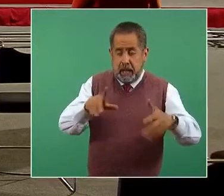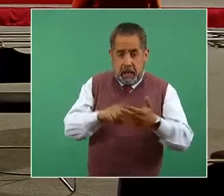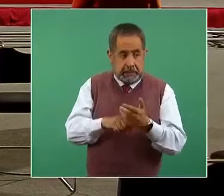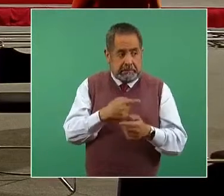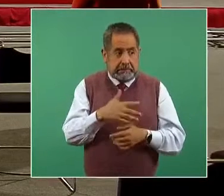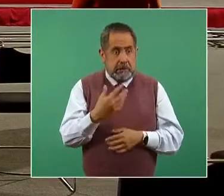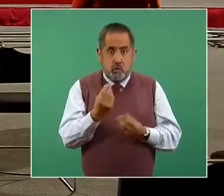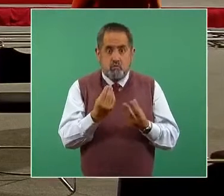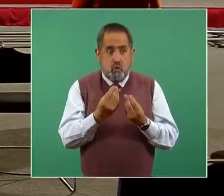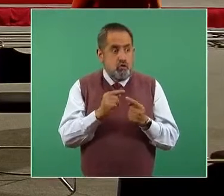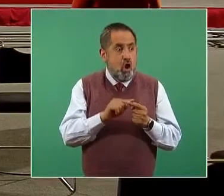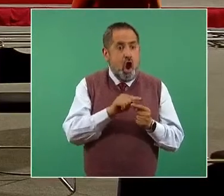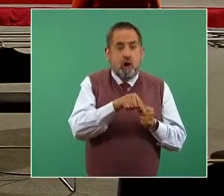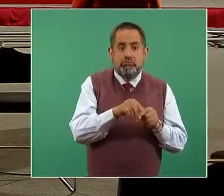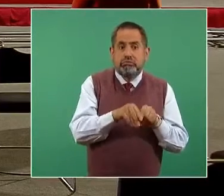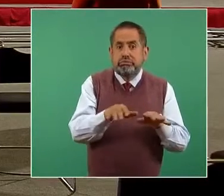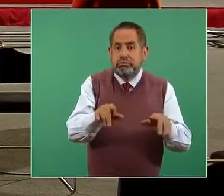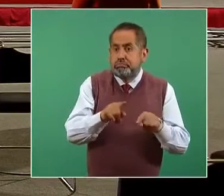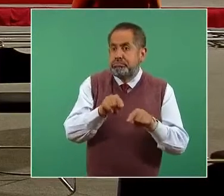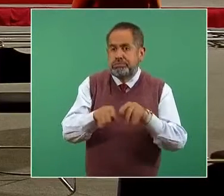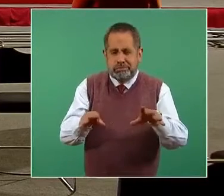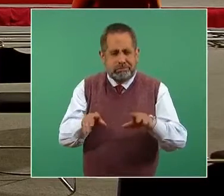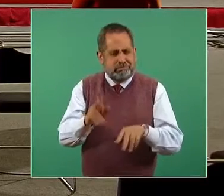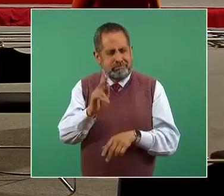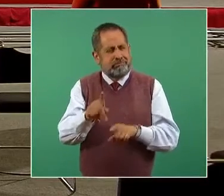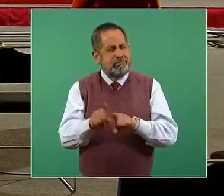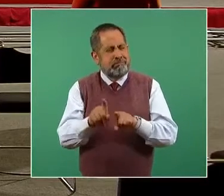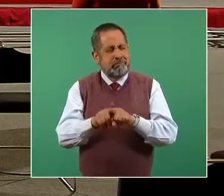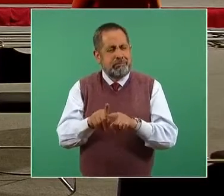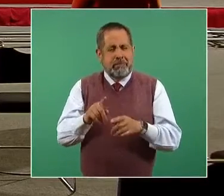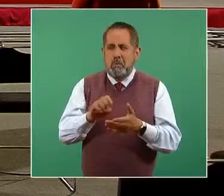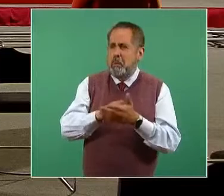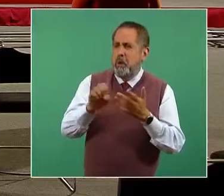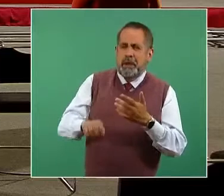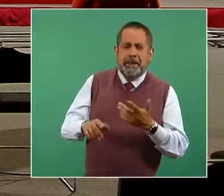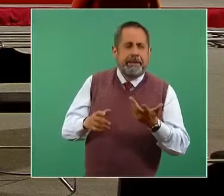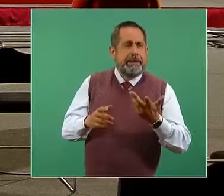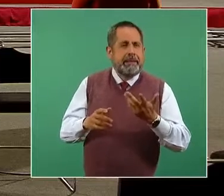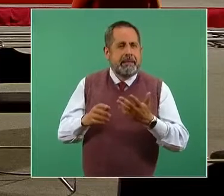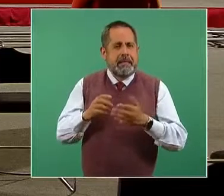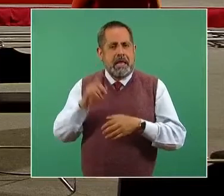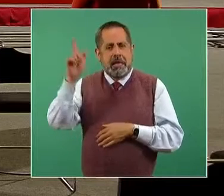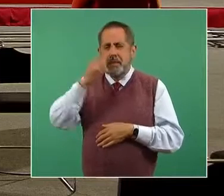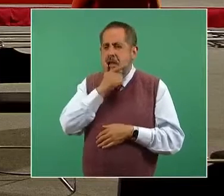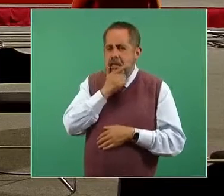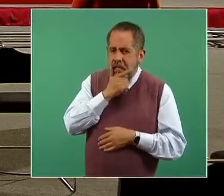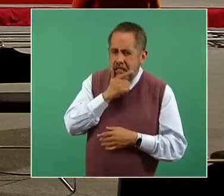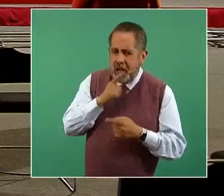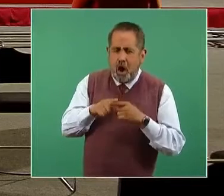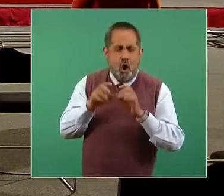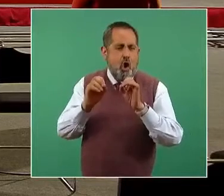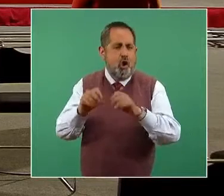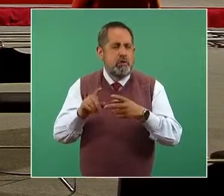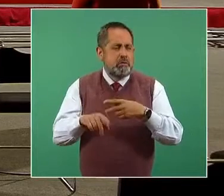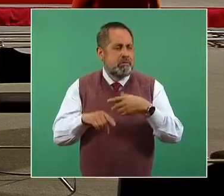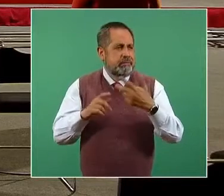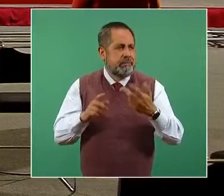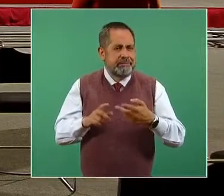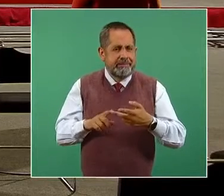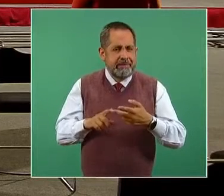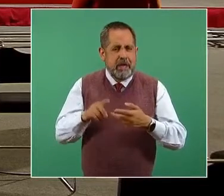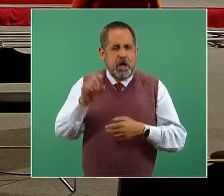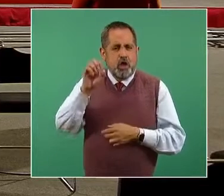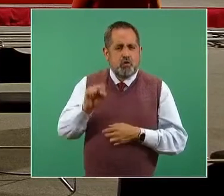algunas de estas nuevas variantes, como las que se identificaron en un momento determinado en Inglaterra o las que se identificaron